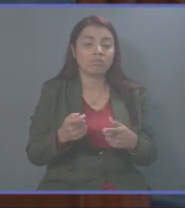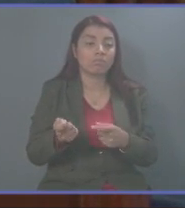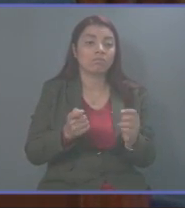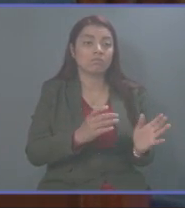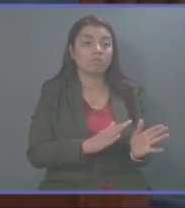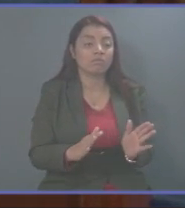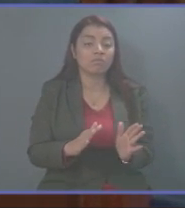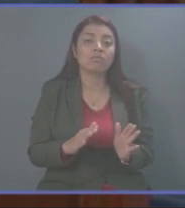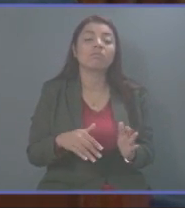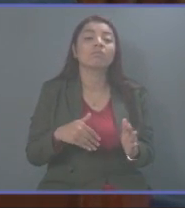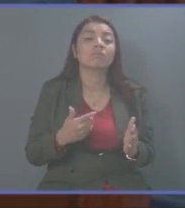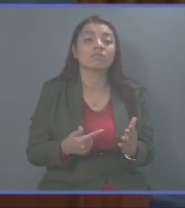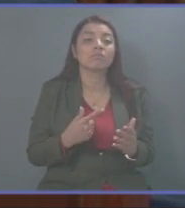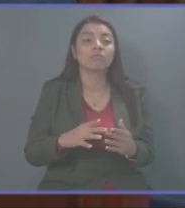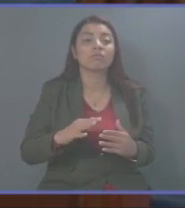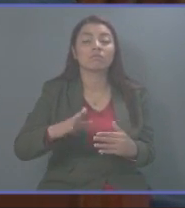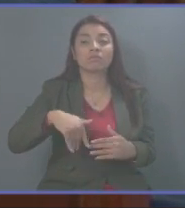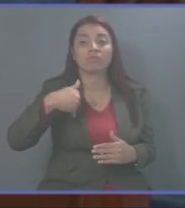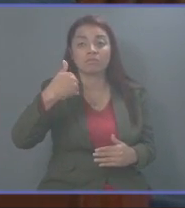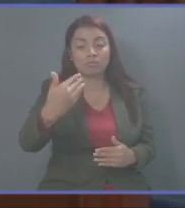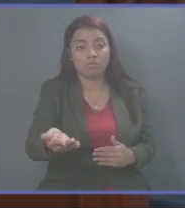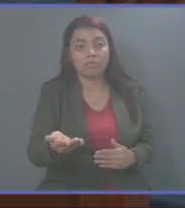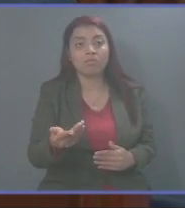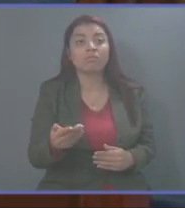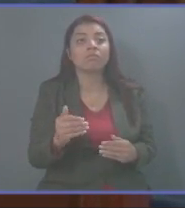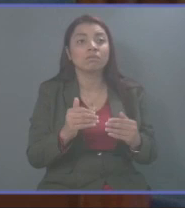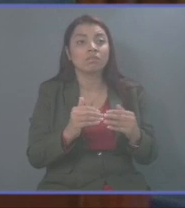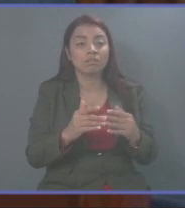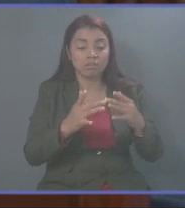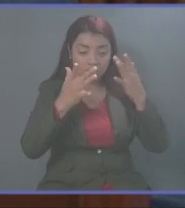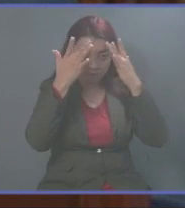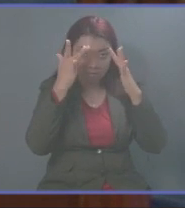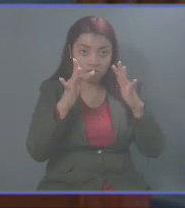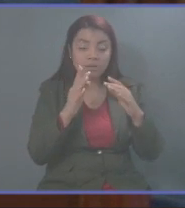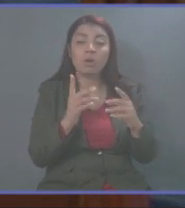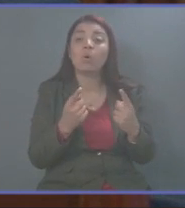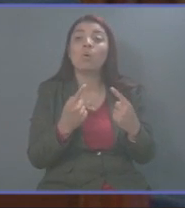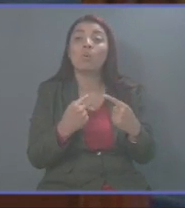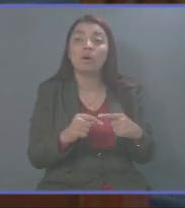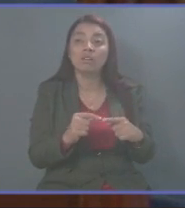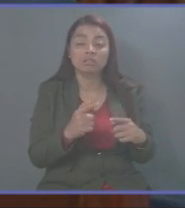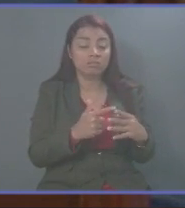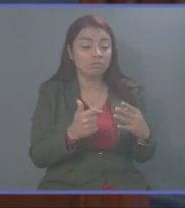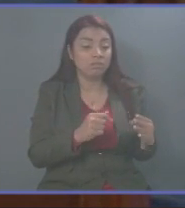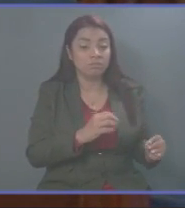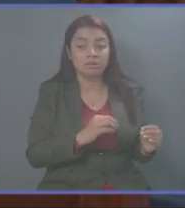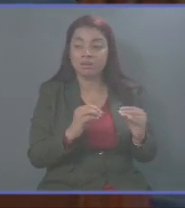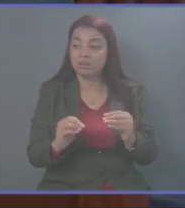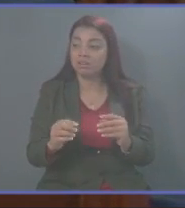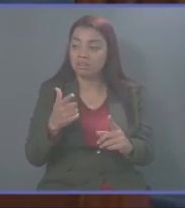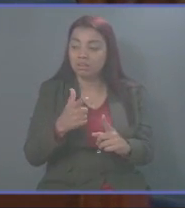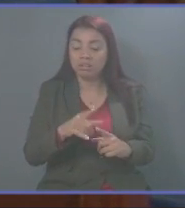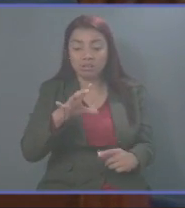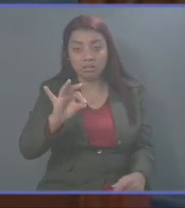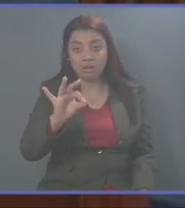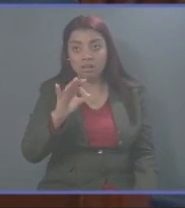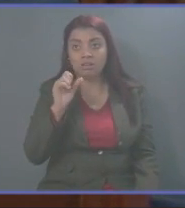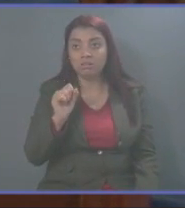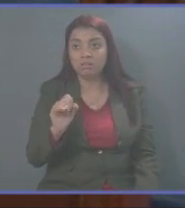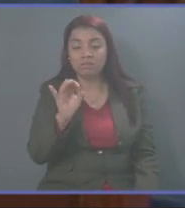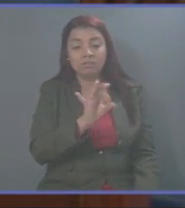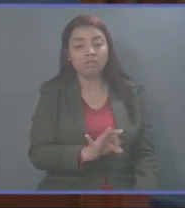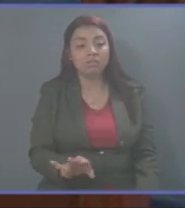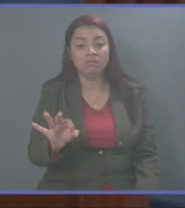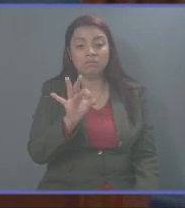los residuos para su posterior valorización y disposición final, cuando sea aplicable. Literal F, acciones de